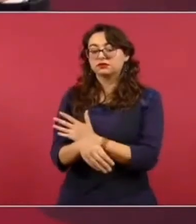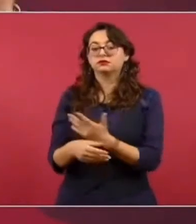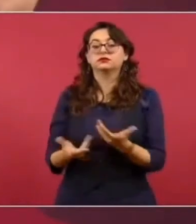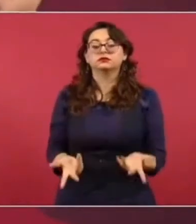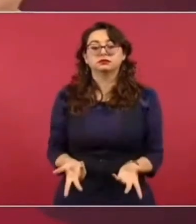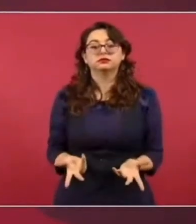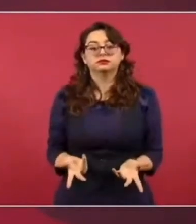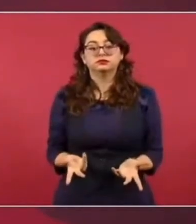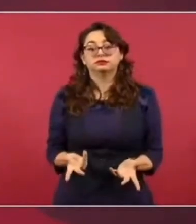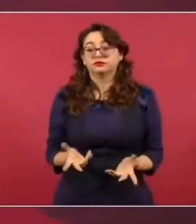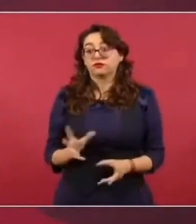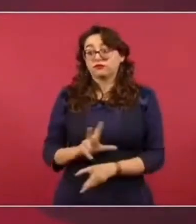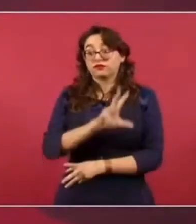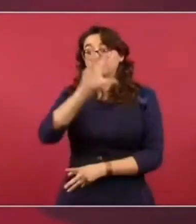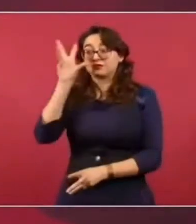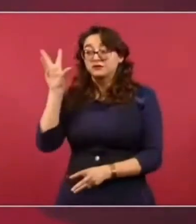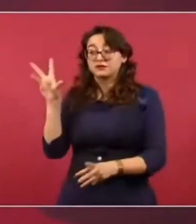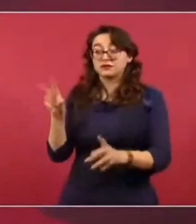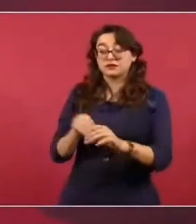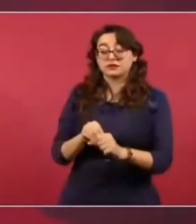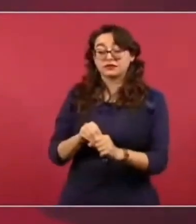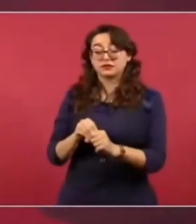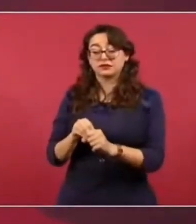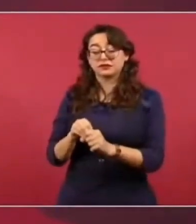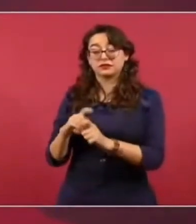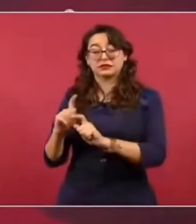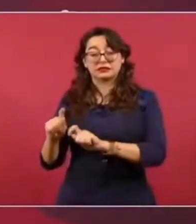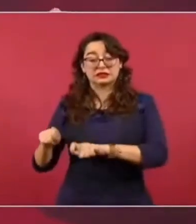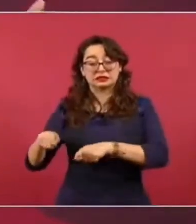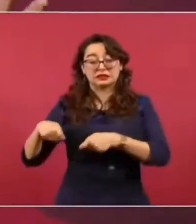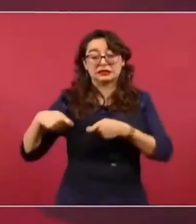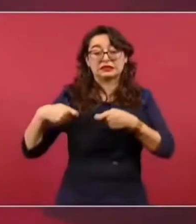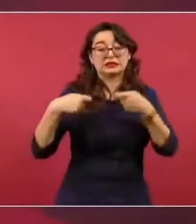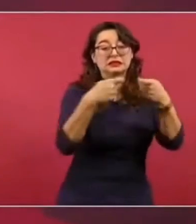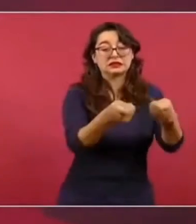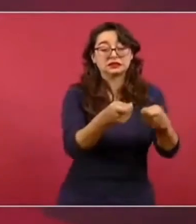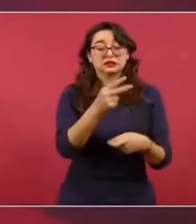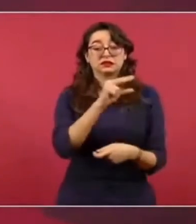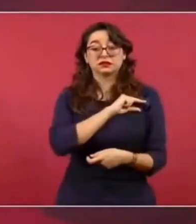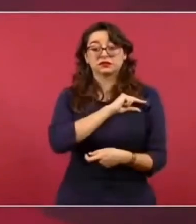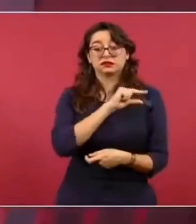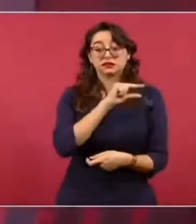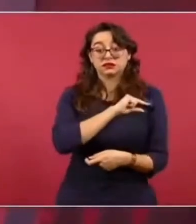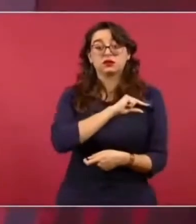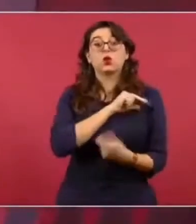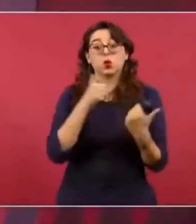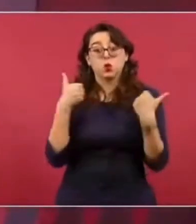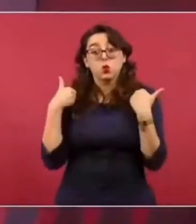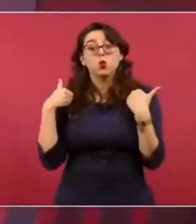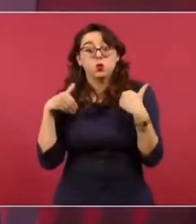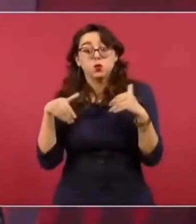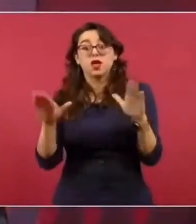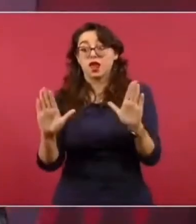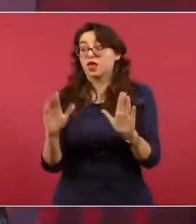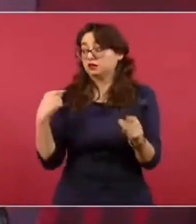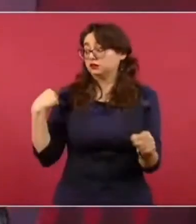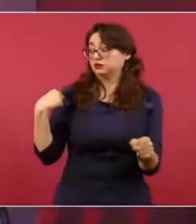de llevar a cabo todo su plan, porque era arrasar con todo lo